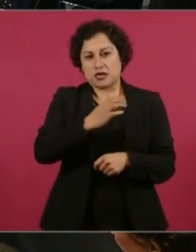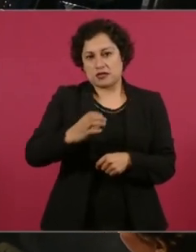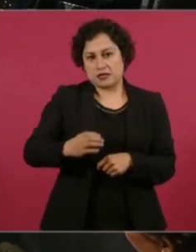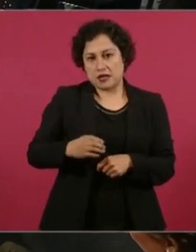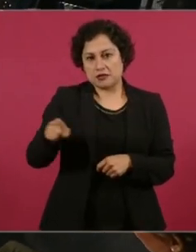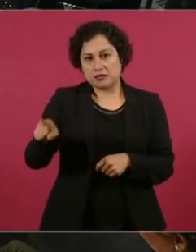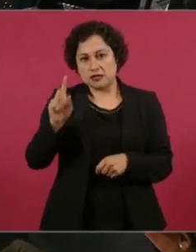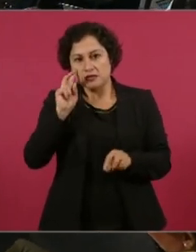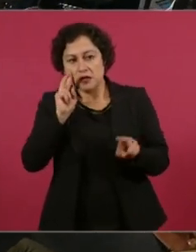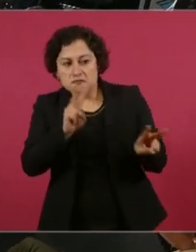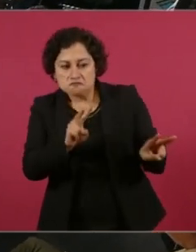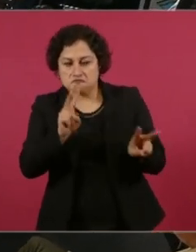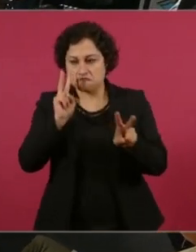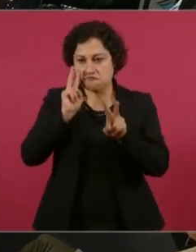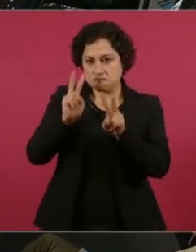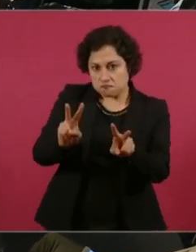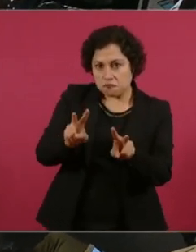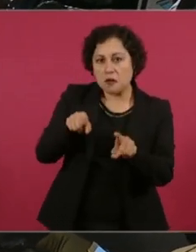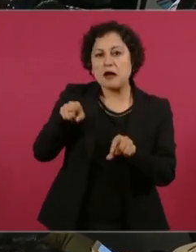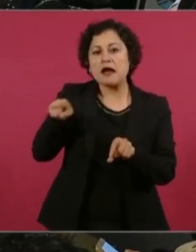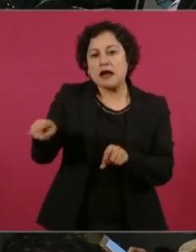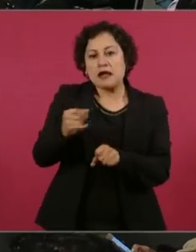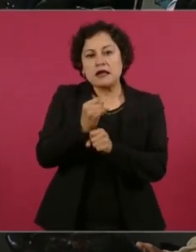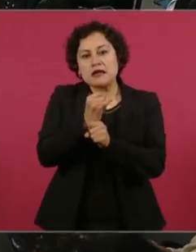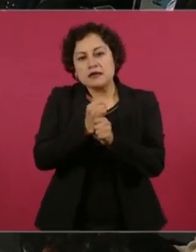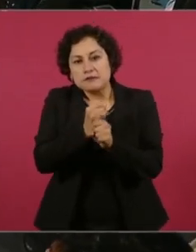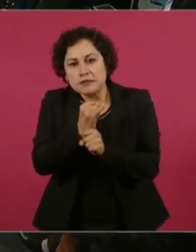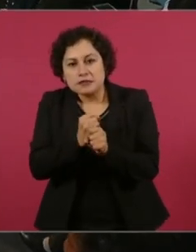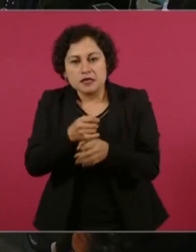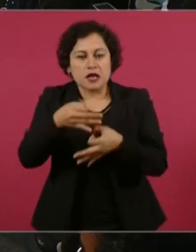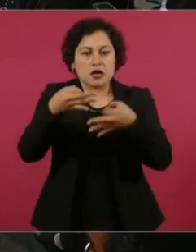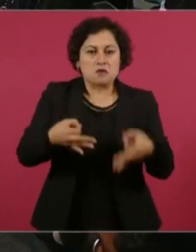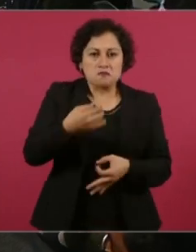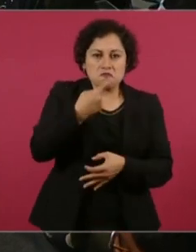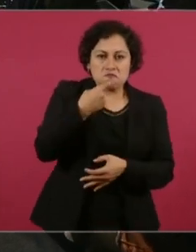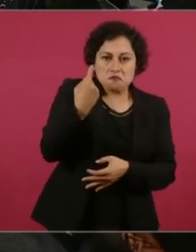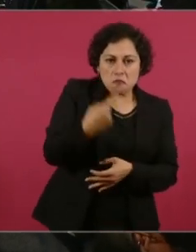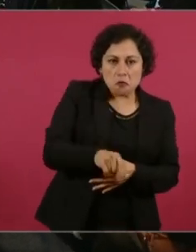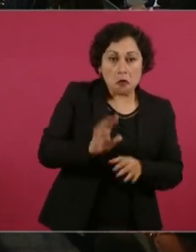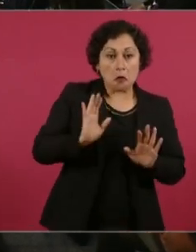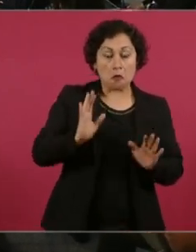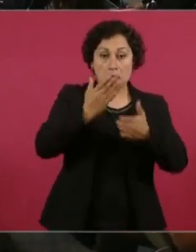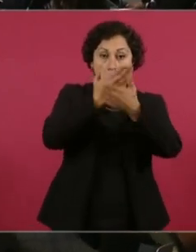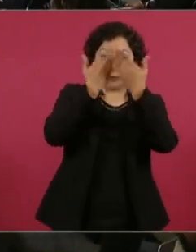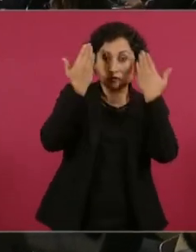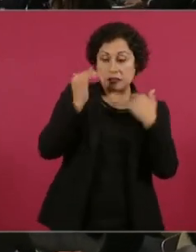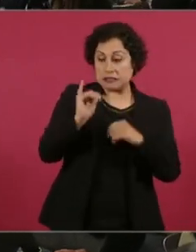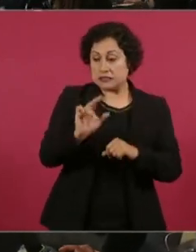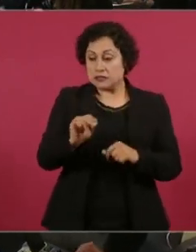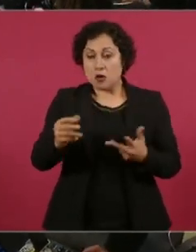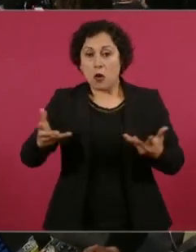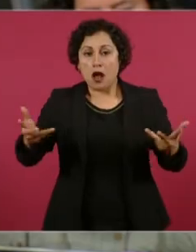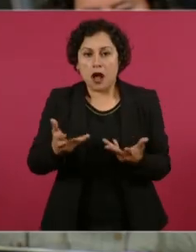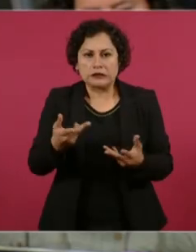ahí hablan de investigaciones de oficio, bueno, no sé si se hagan o no, pero ahí está este asunto.